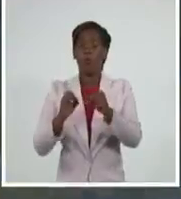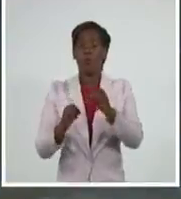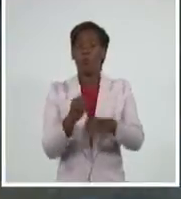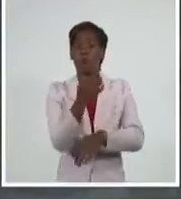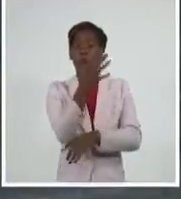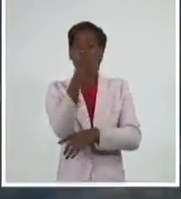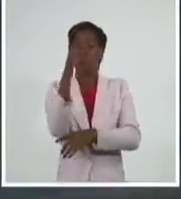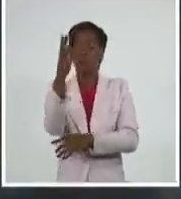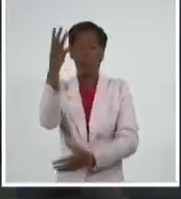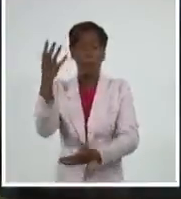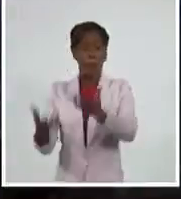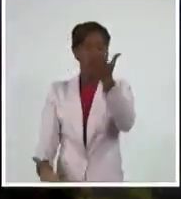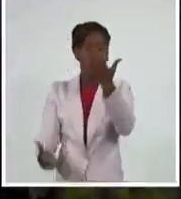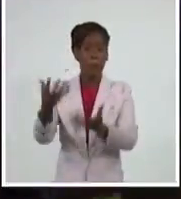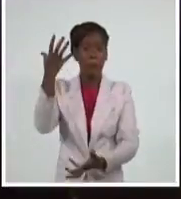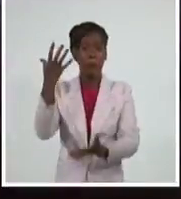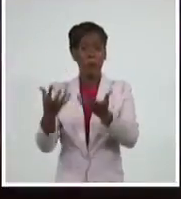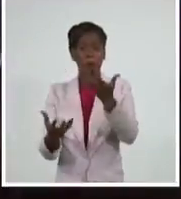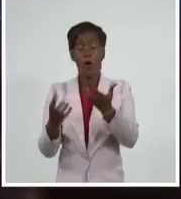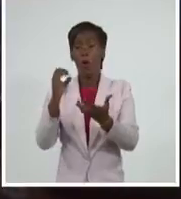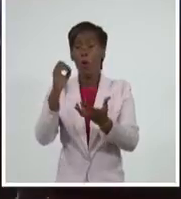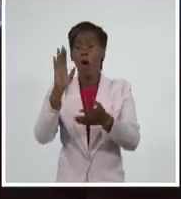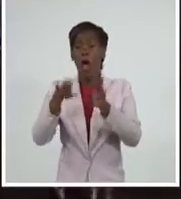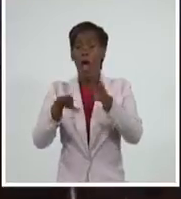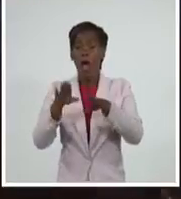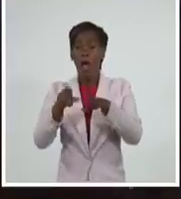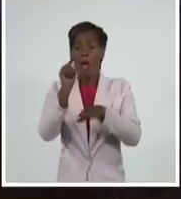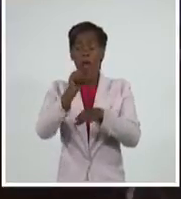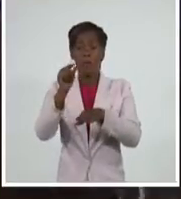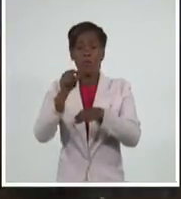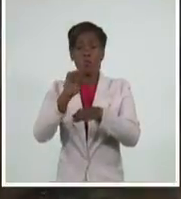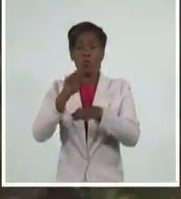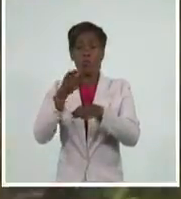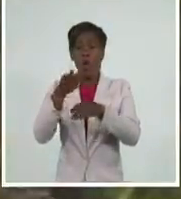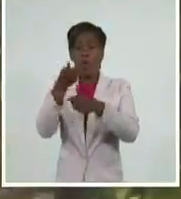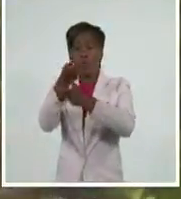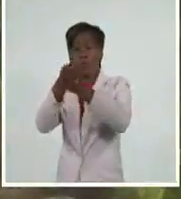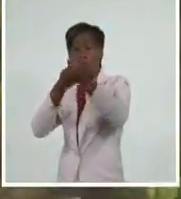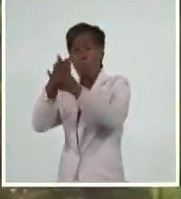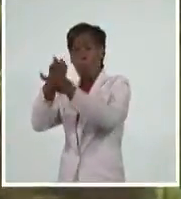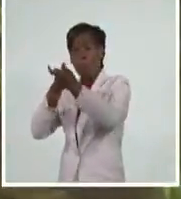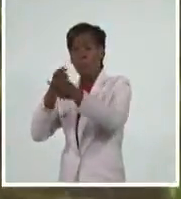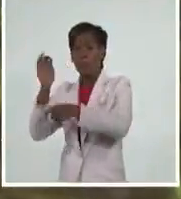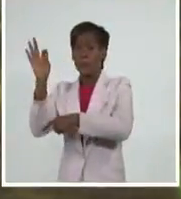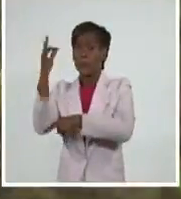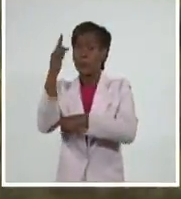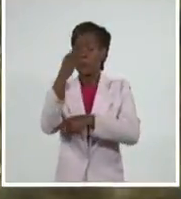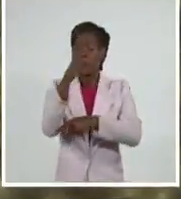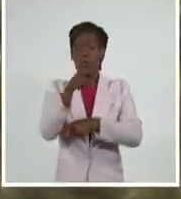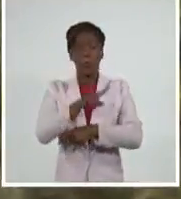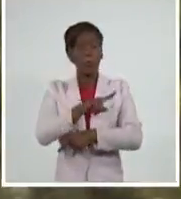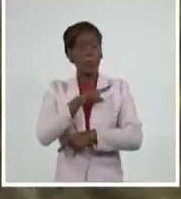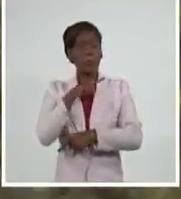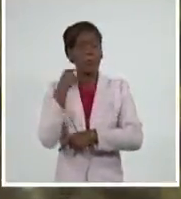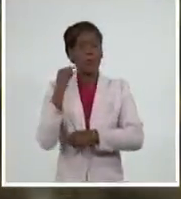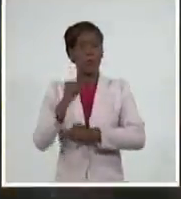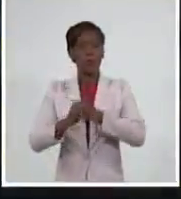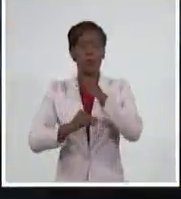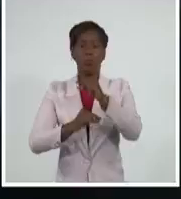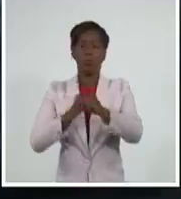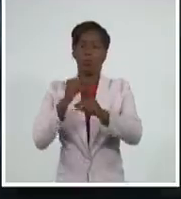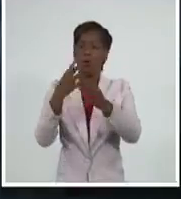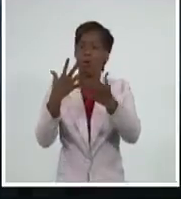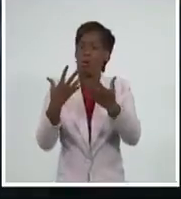ritmo acelerado, por ejemplo, en áreas del Océano Índico Occidental. Según este artículo, existen soluciones